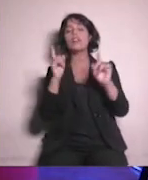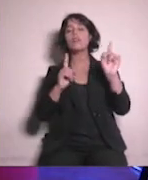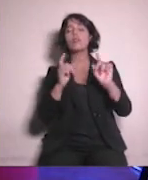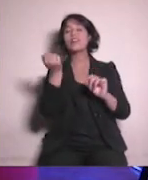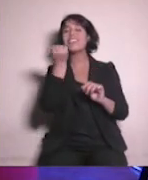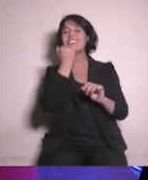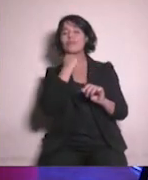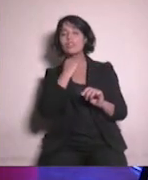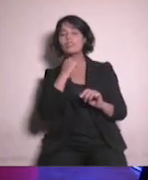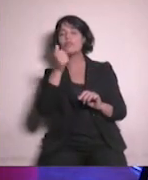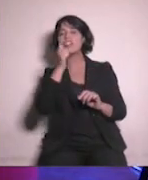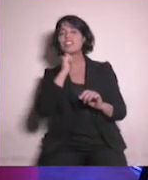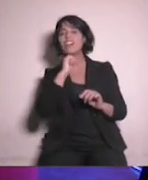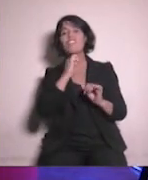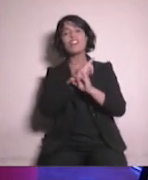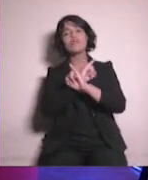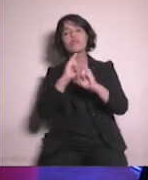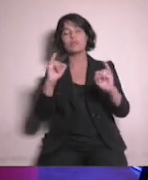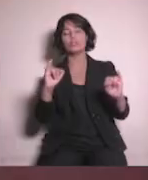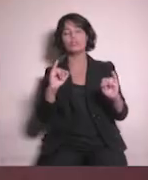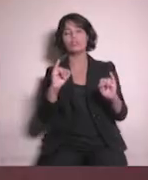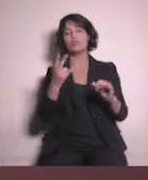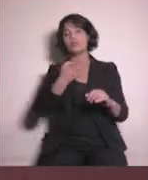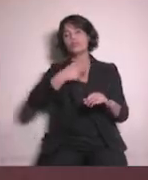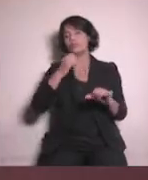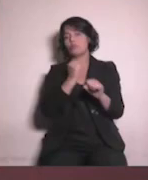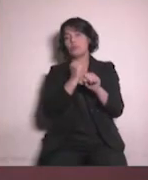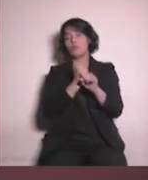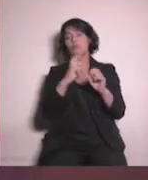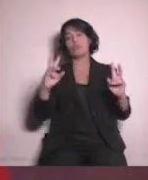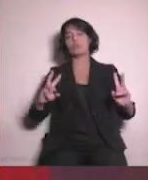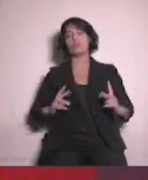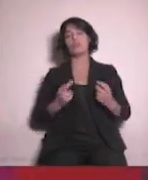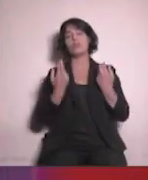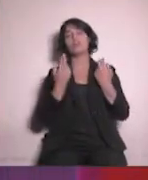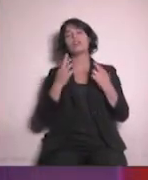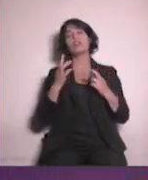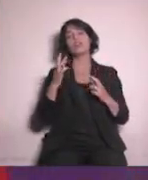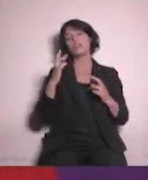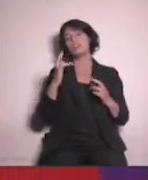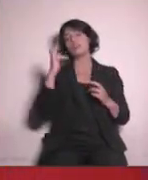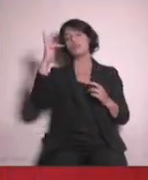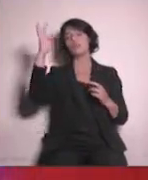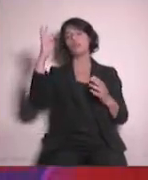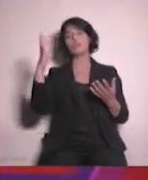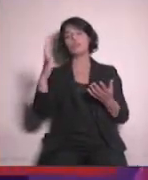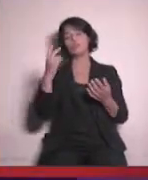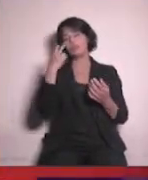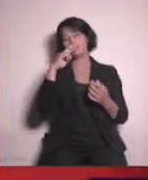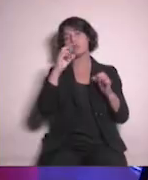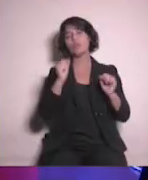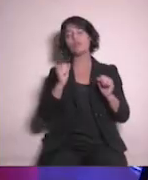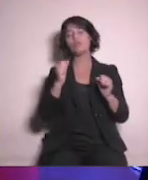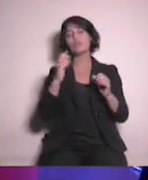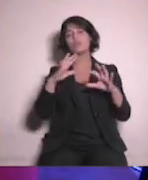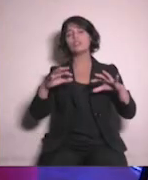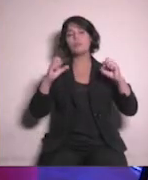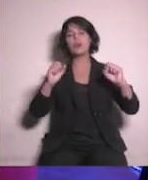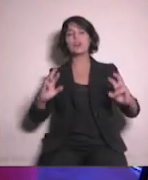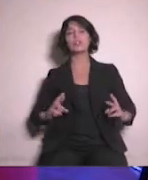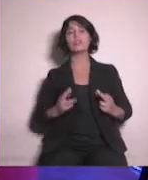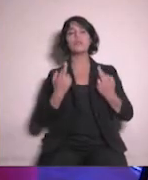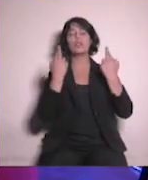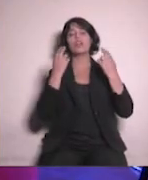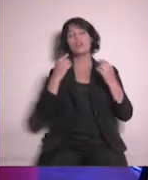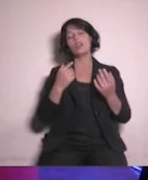ha venido con falta de información. En eso trabajamos por recuperar y más adelante vamos a ver cuántos se recuperan al año.